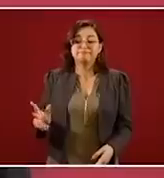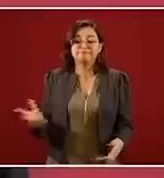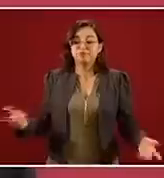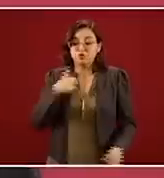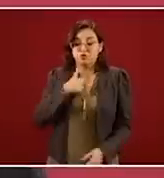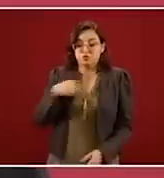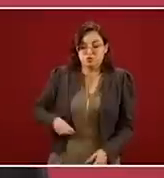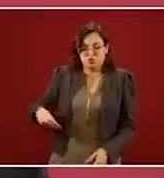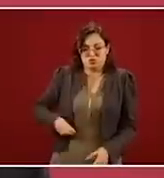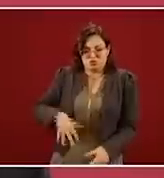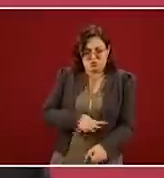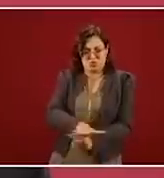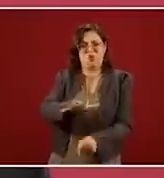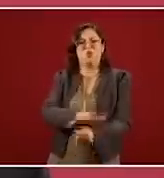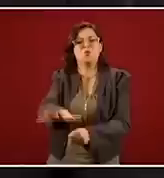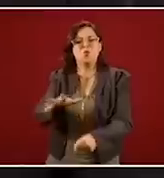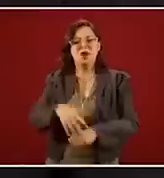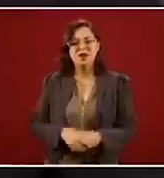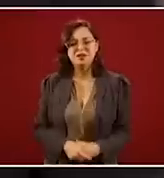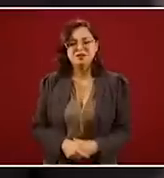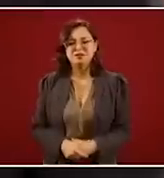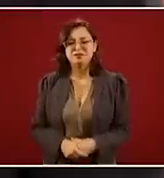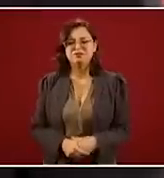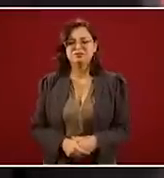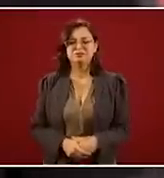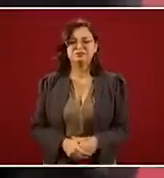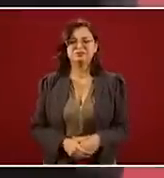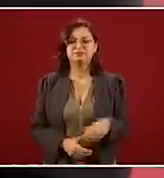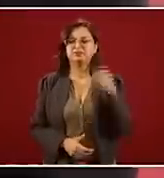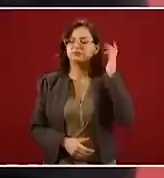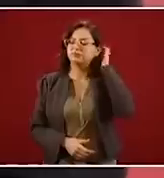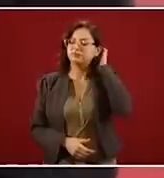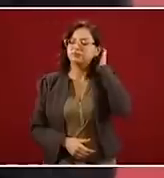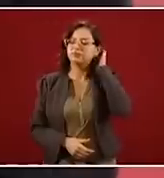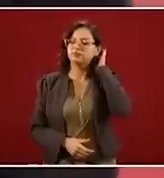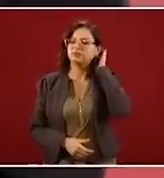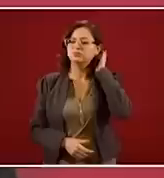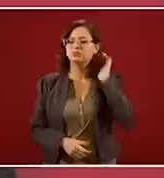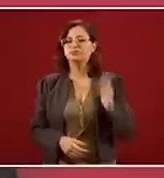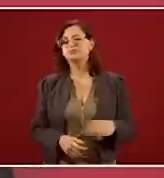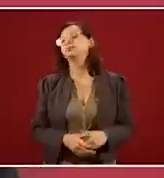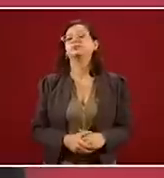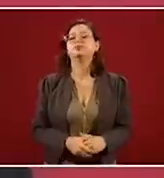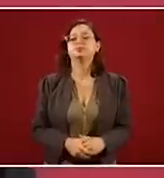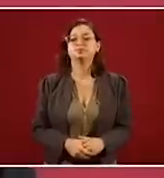¿qué culpa tengo yo? O sea, si yo hubiese